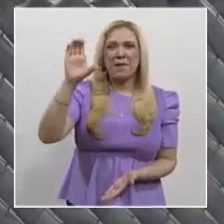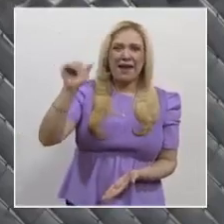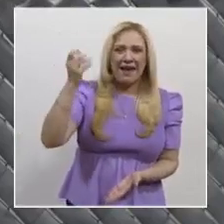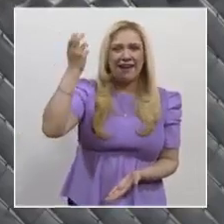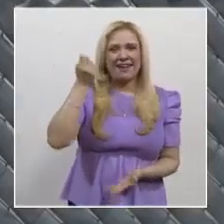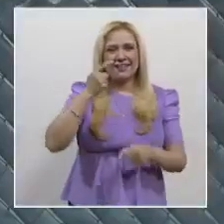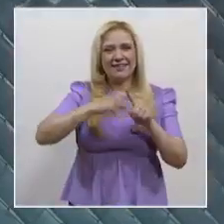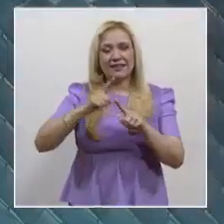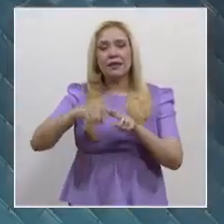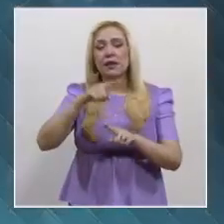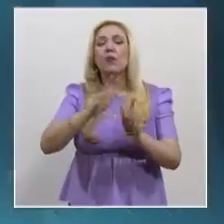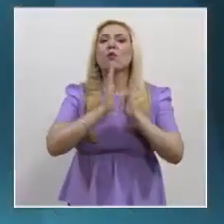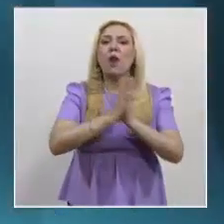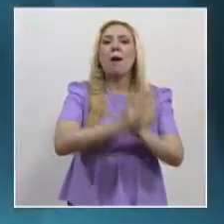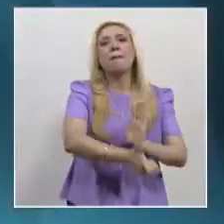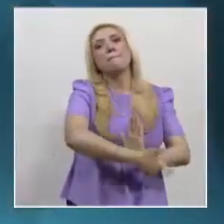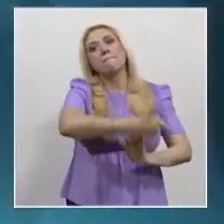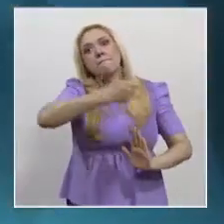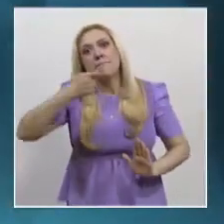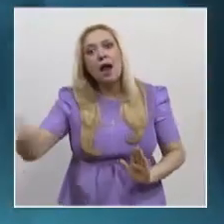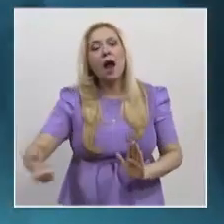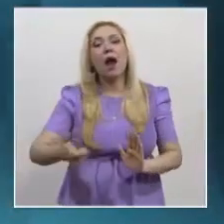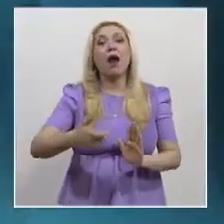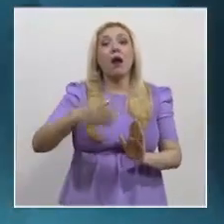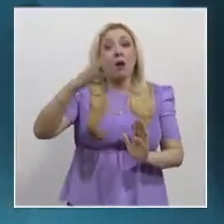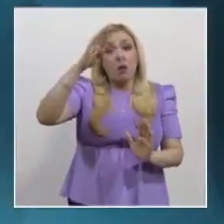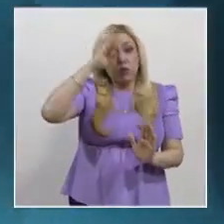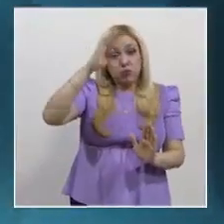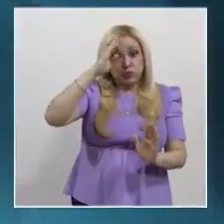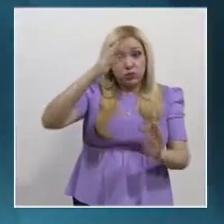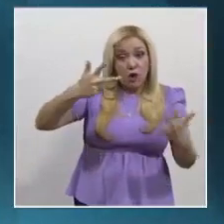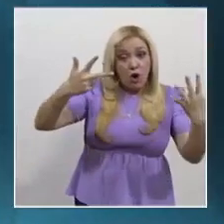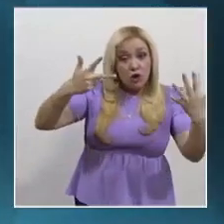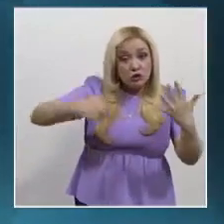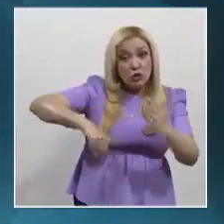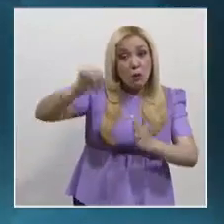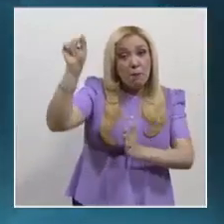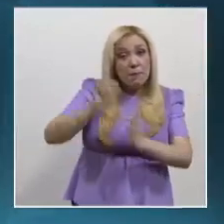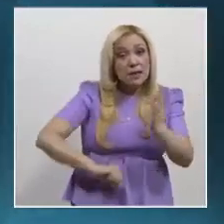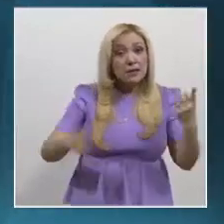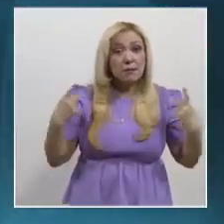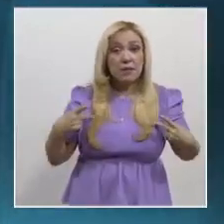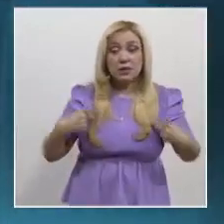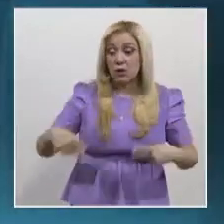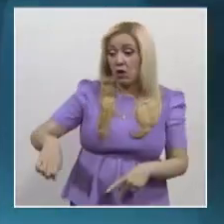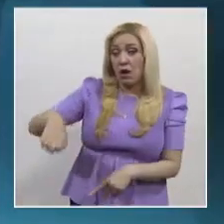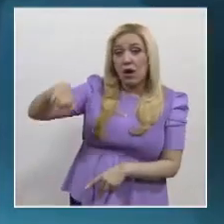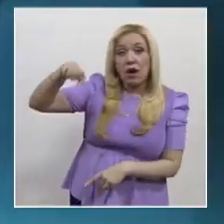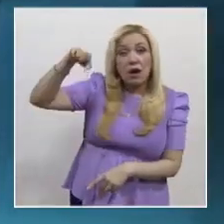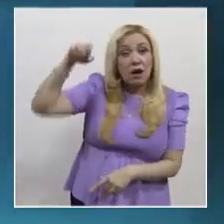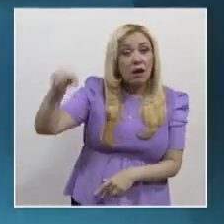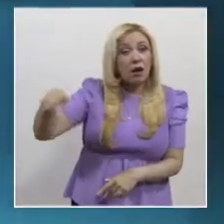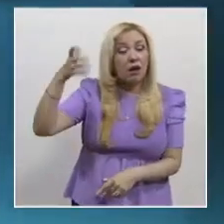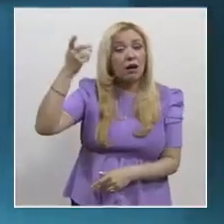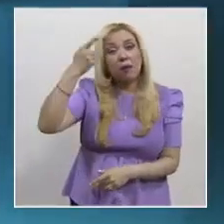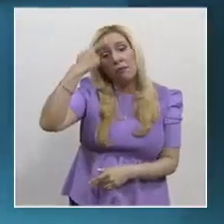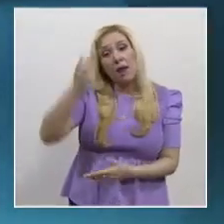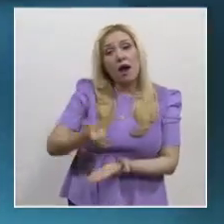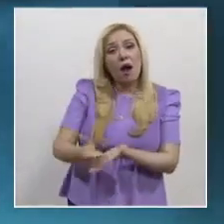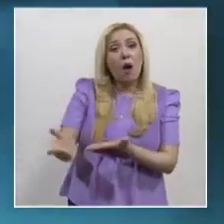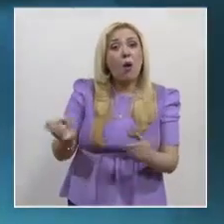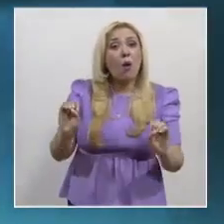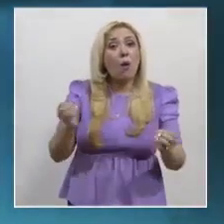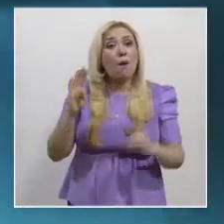correspondiente, le pague los 4 bimestres que le debe a un adulto mayor de su pensión para el